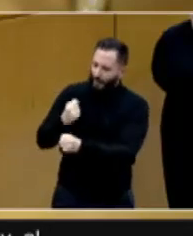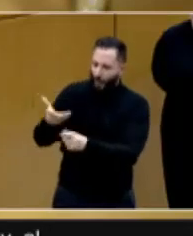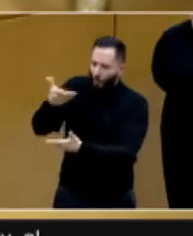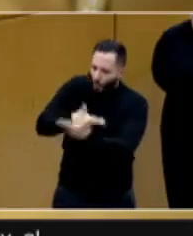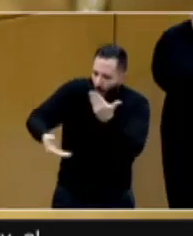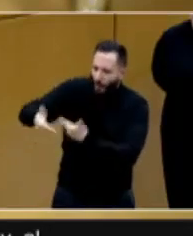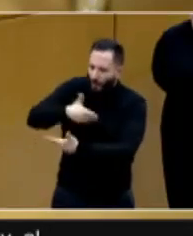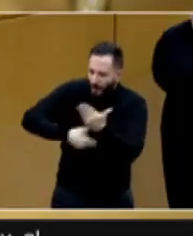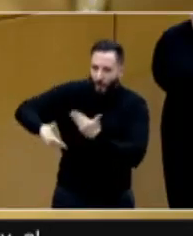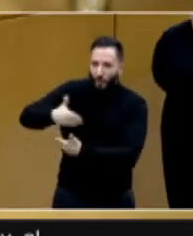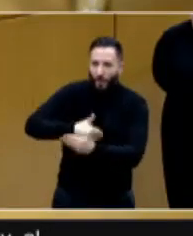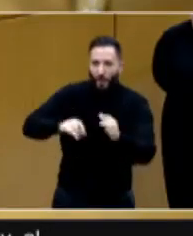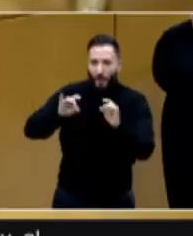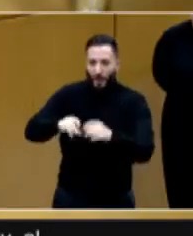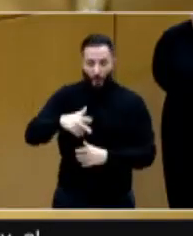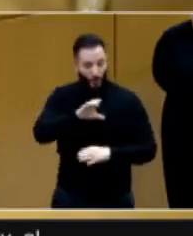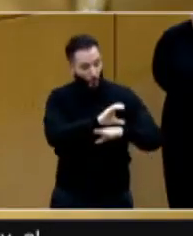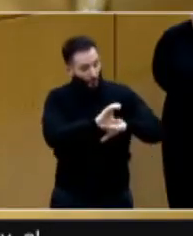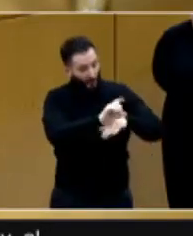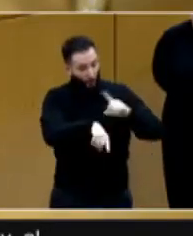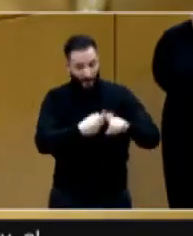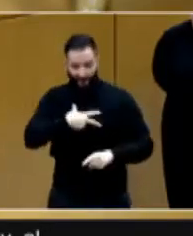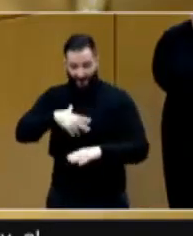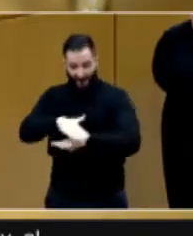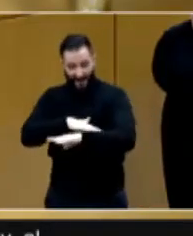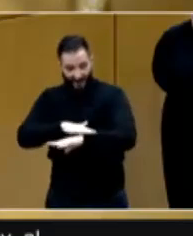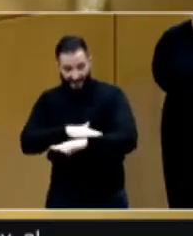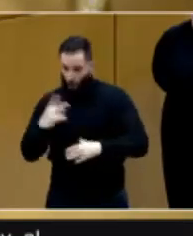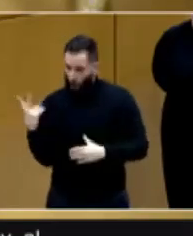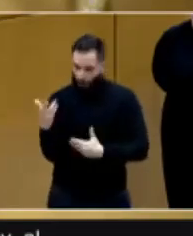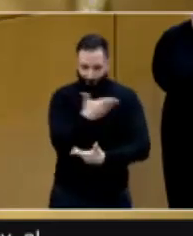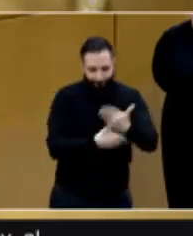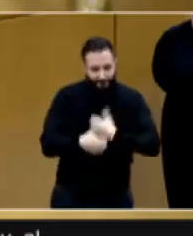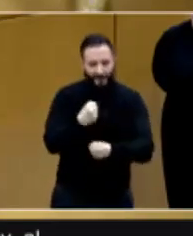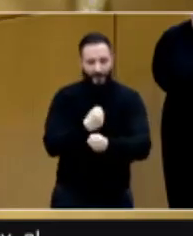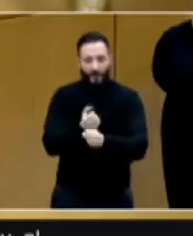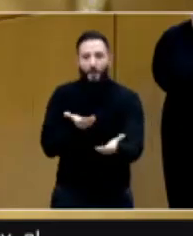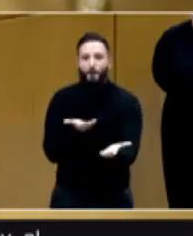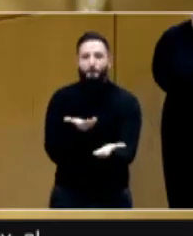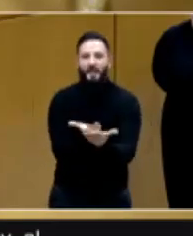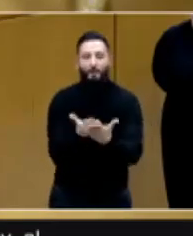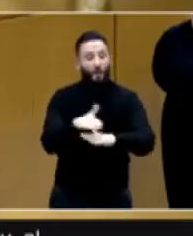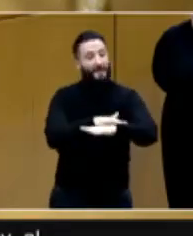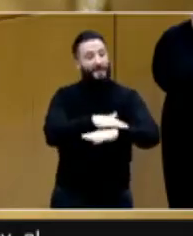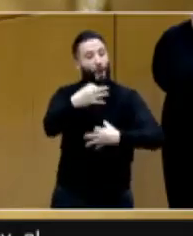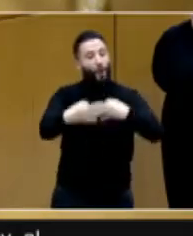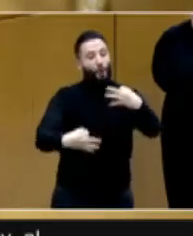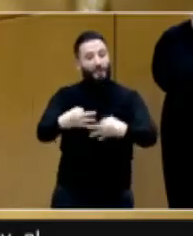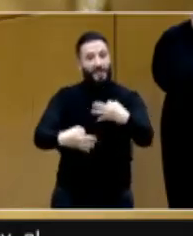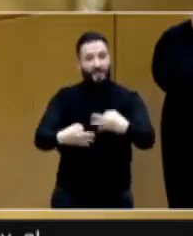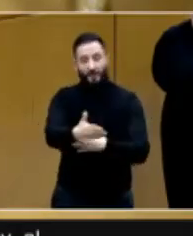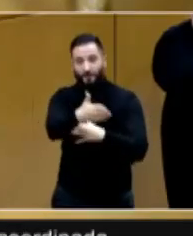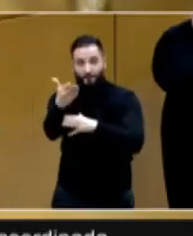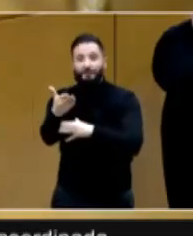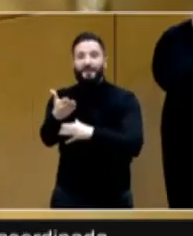consejo y fiscalía general del estado estamos solicitando ante las administraciones en este caso Ministerio de Justicia ante las administraciones prestacionales